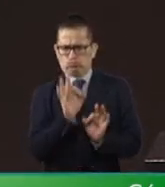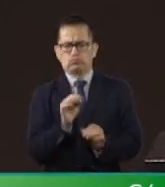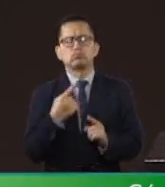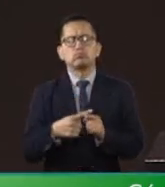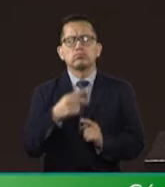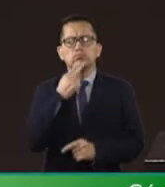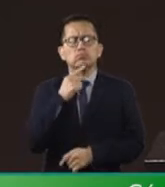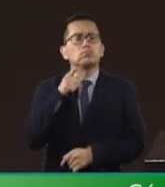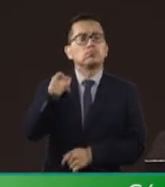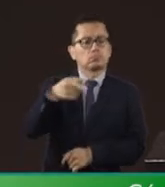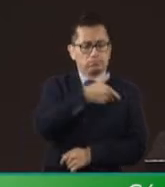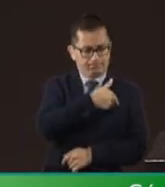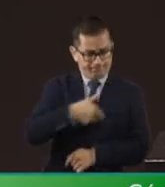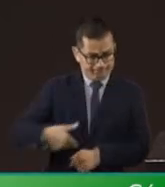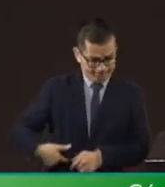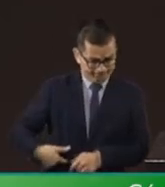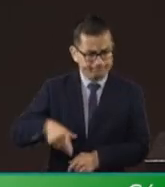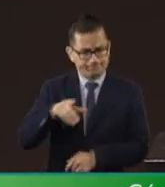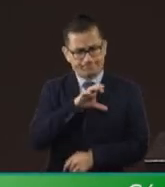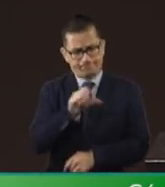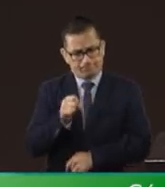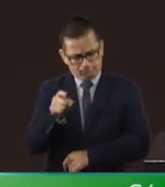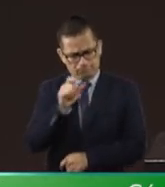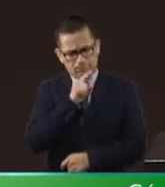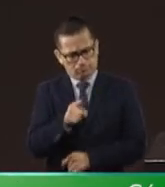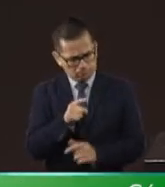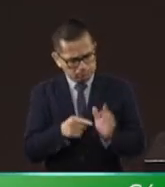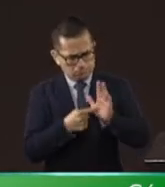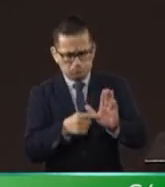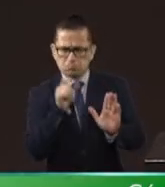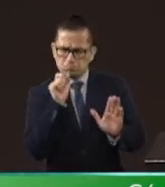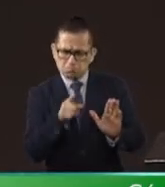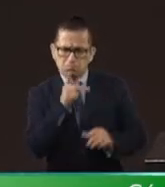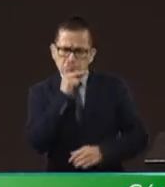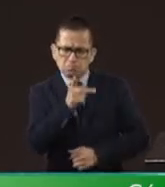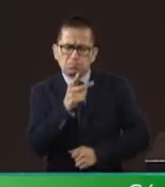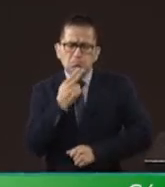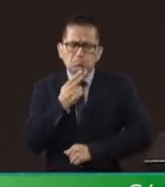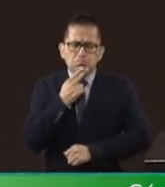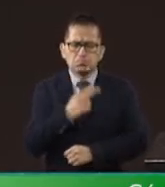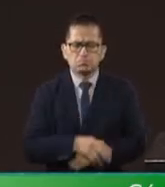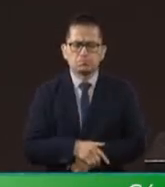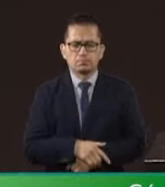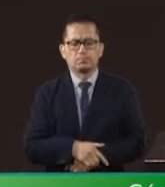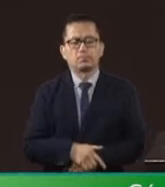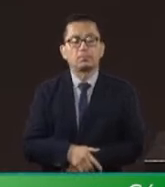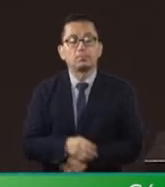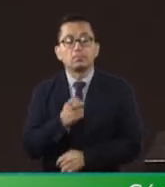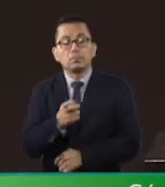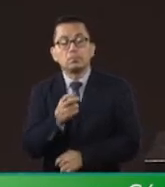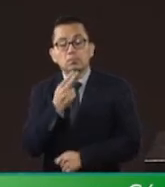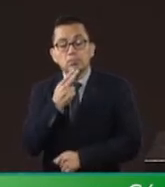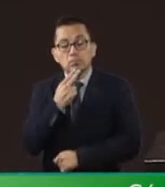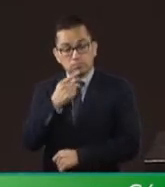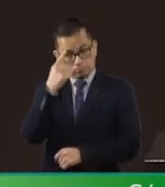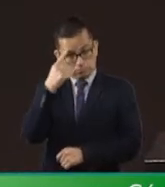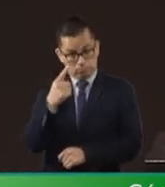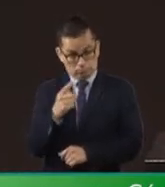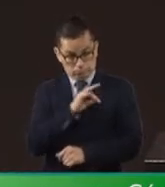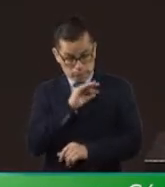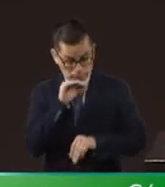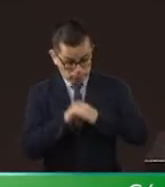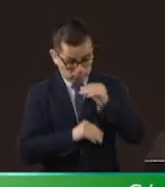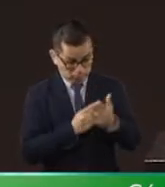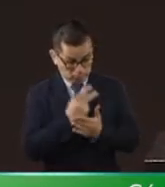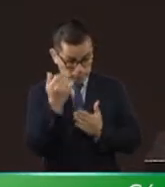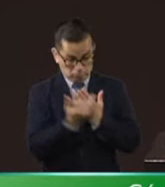en la presentación de sus proyectos relacionados al medio ambiente, lo que además no obliga a crear proyectos con conciencia del desarrollo integral